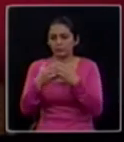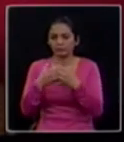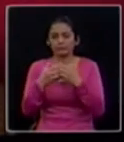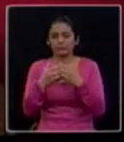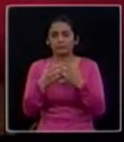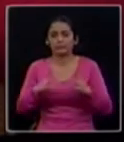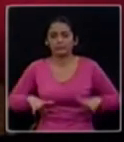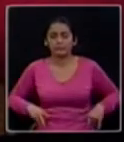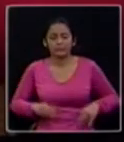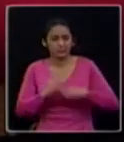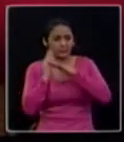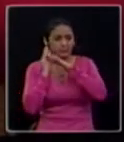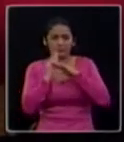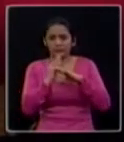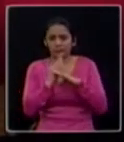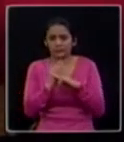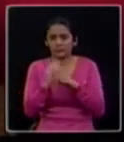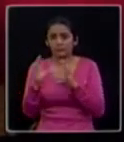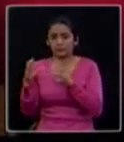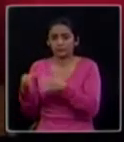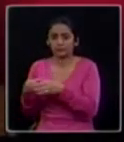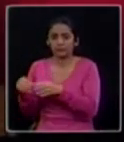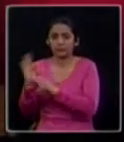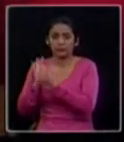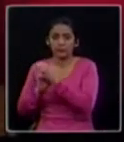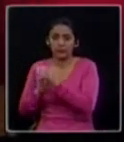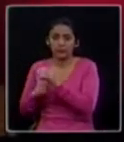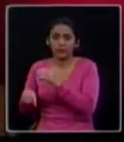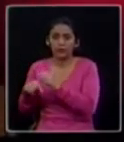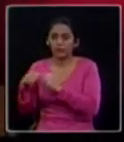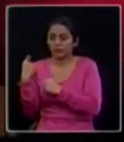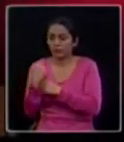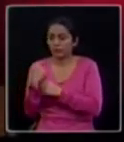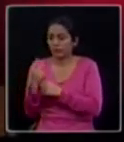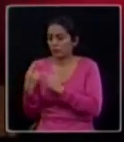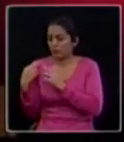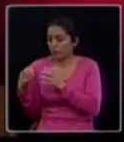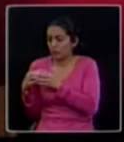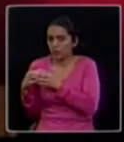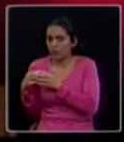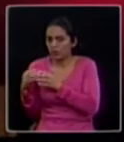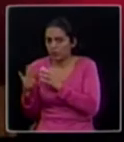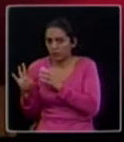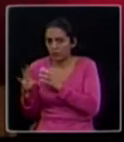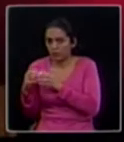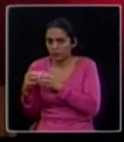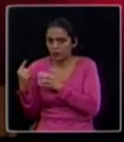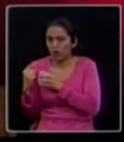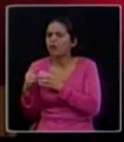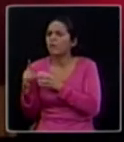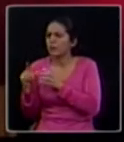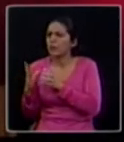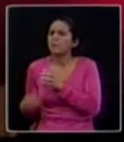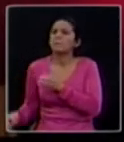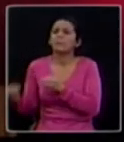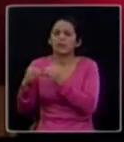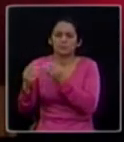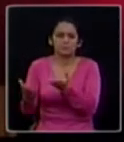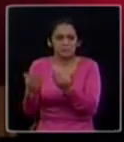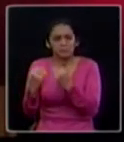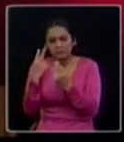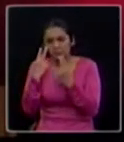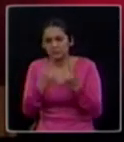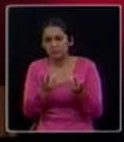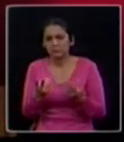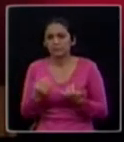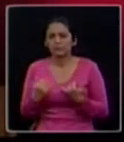del Consejo de Participación Ciudadana no es solo nuestro, el espacio del Consejo de Participación Ciudadana es de toda la ciudadanía. Claro, y por eso es que ahora se genera una tela de duda